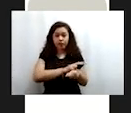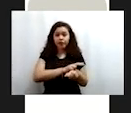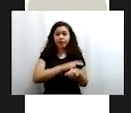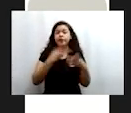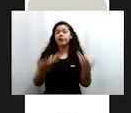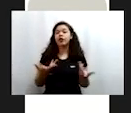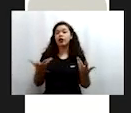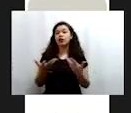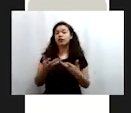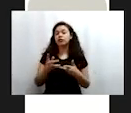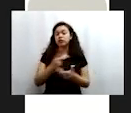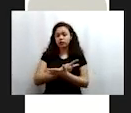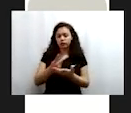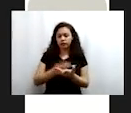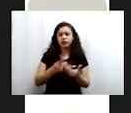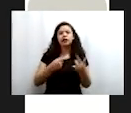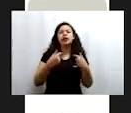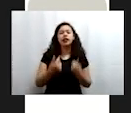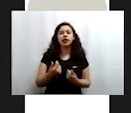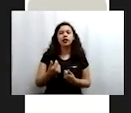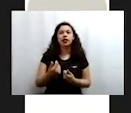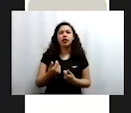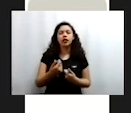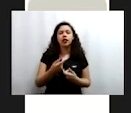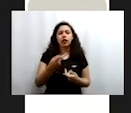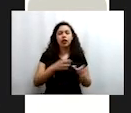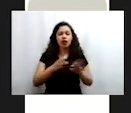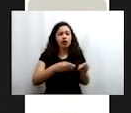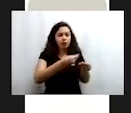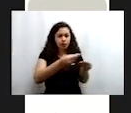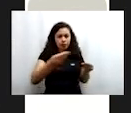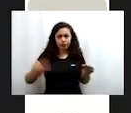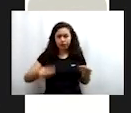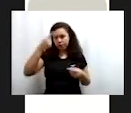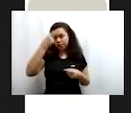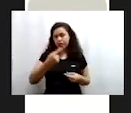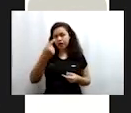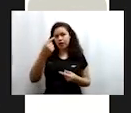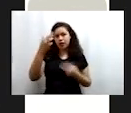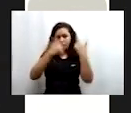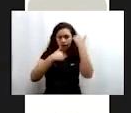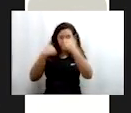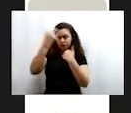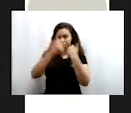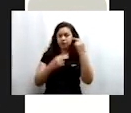permitir planear y distribuir mejor el trabajo. Ante este análisis de puesto,